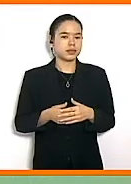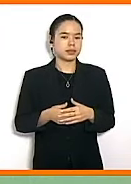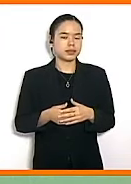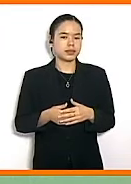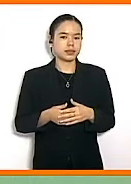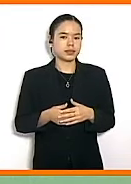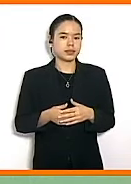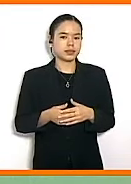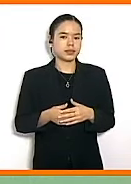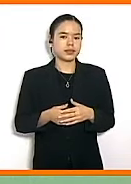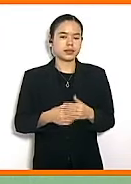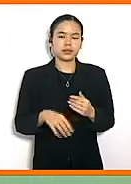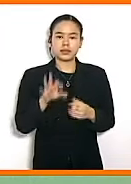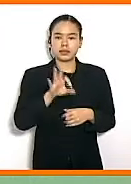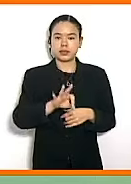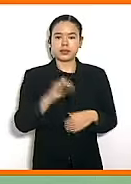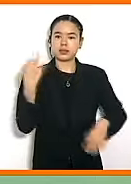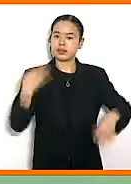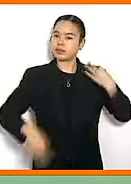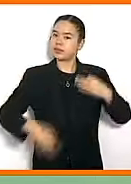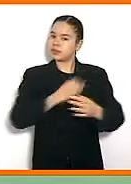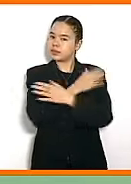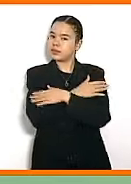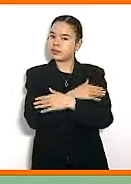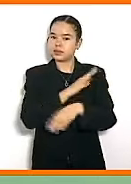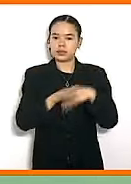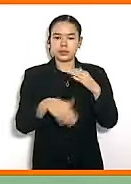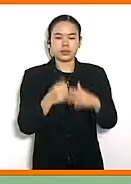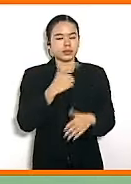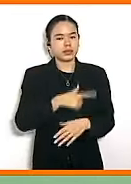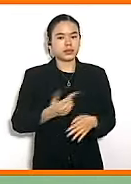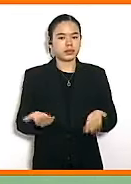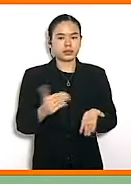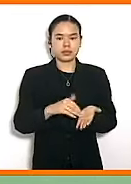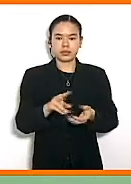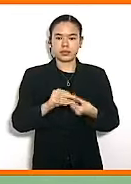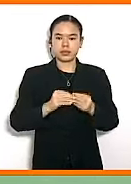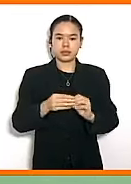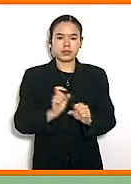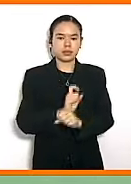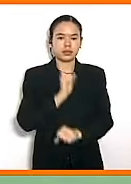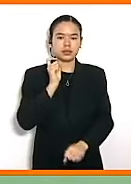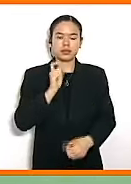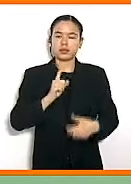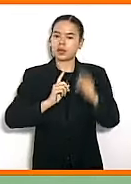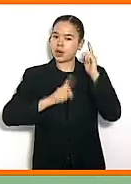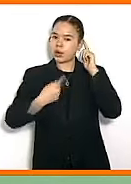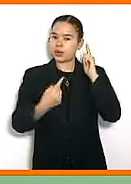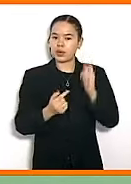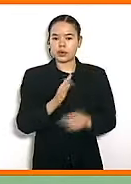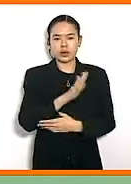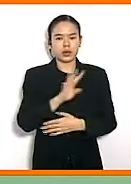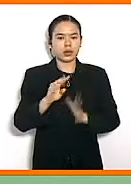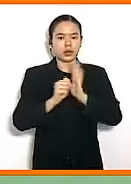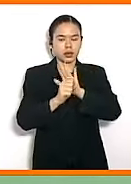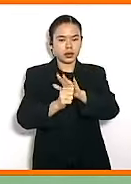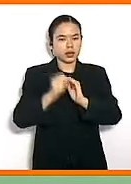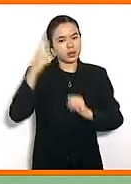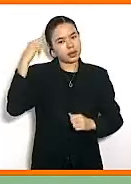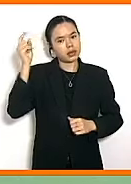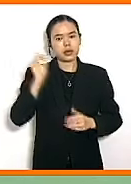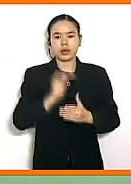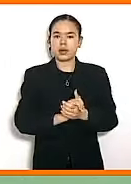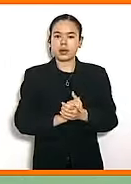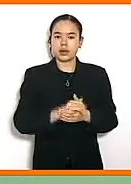Y este es 9. Muchísimas felicidades y con gusto repito tus números ganadores. Para diaria 54, con su símbolo de